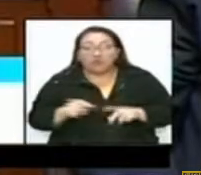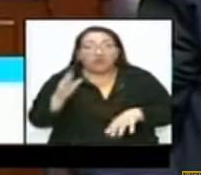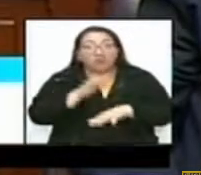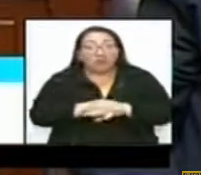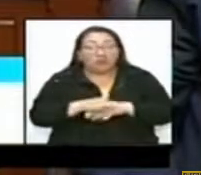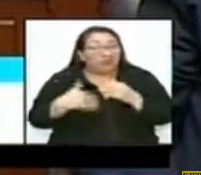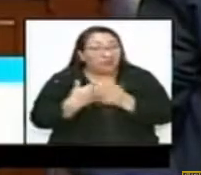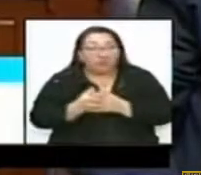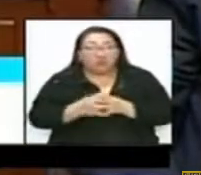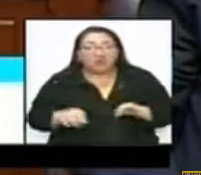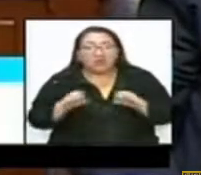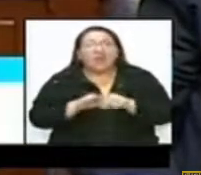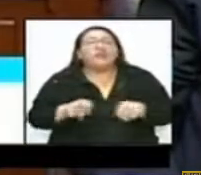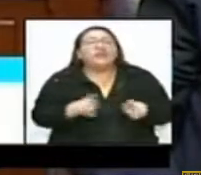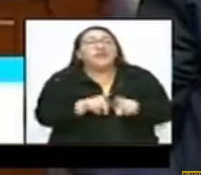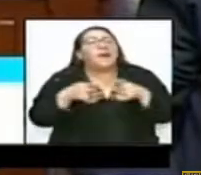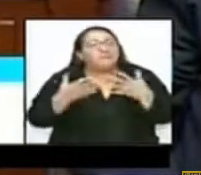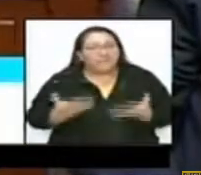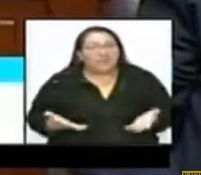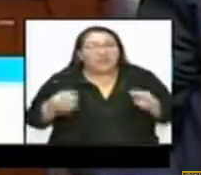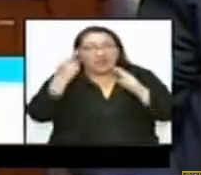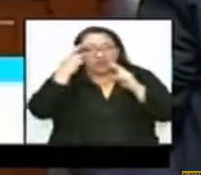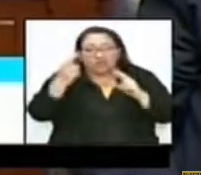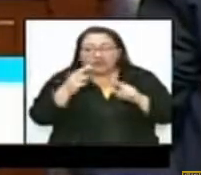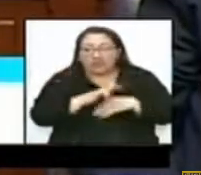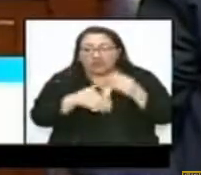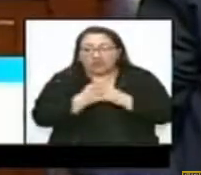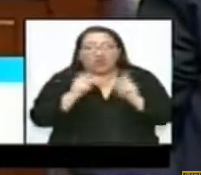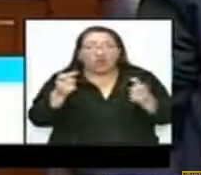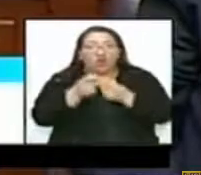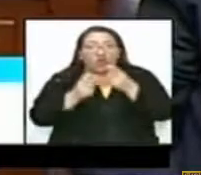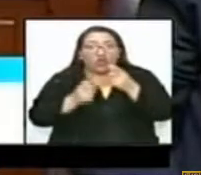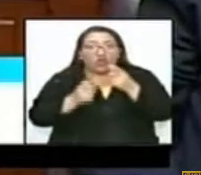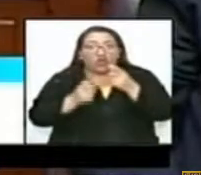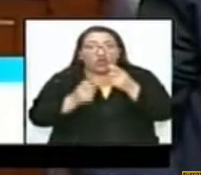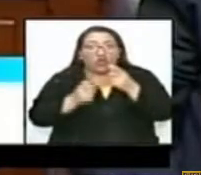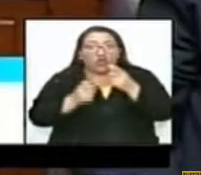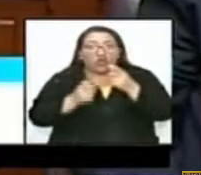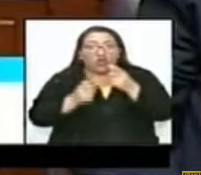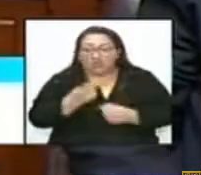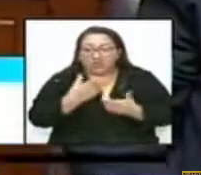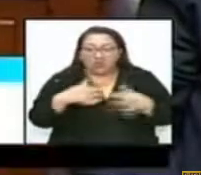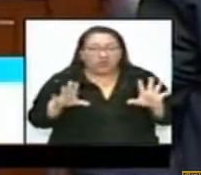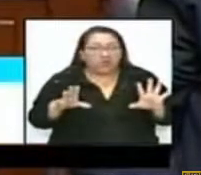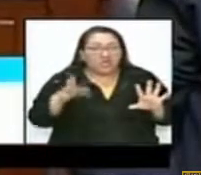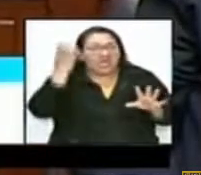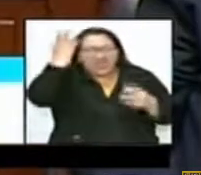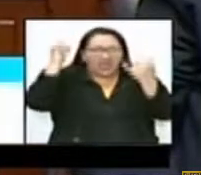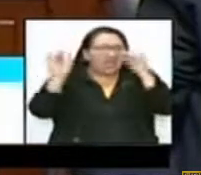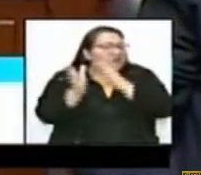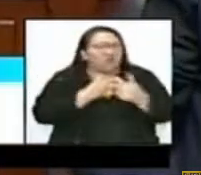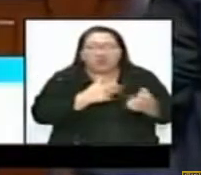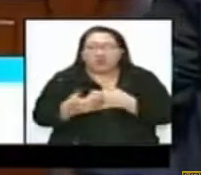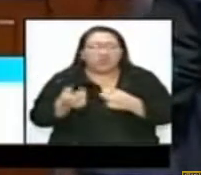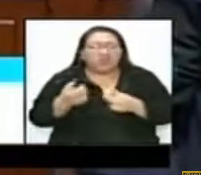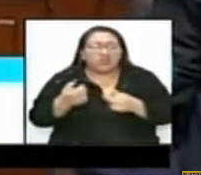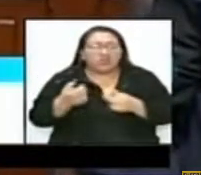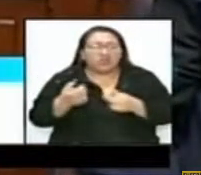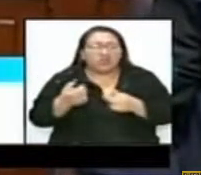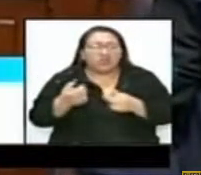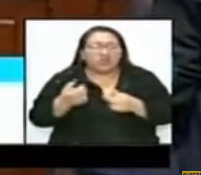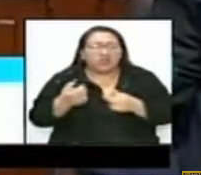todo también respecto a todos los congresistas de cualquier ideología estamos todos